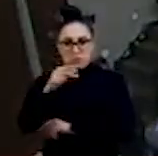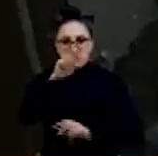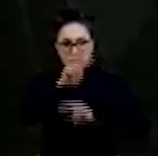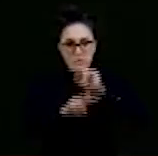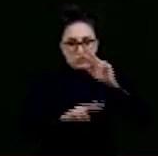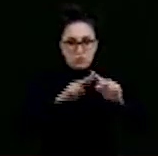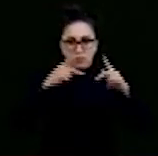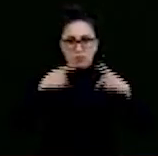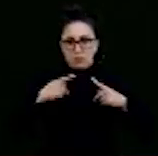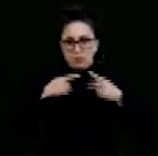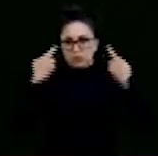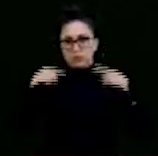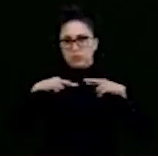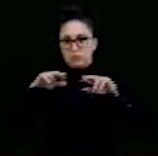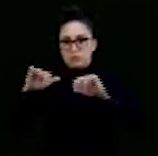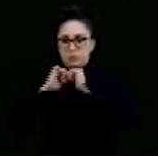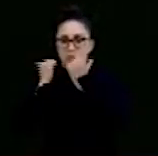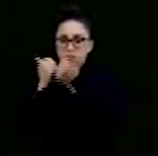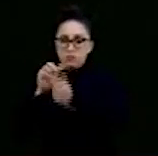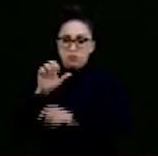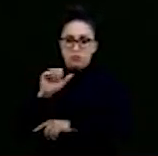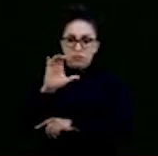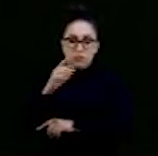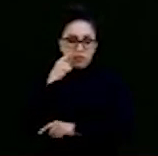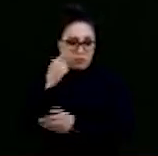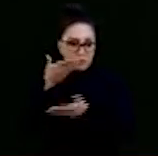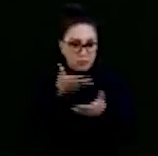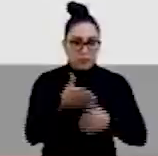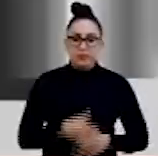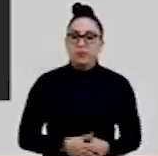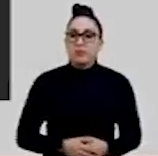participaron representantes de organizaciones civiles. Vea.